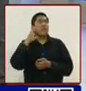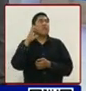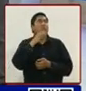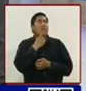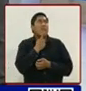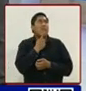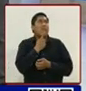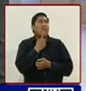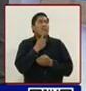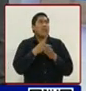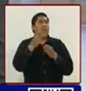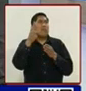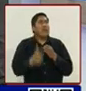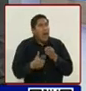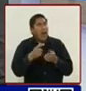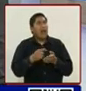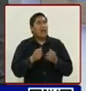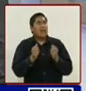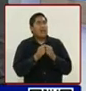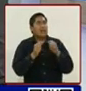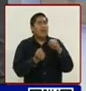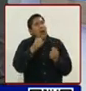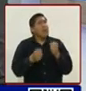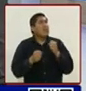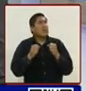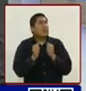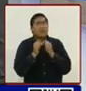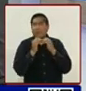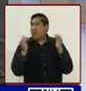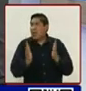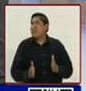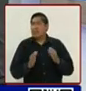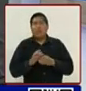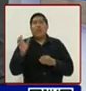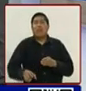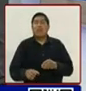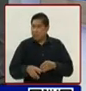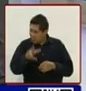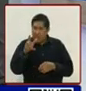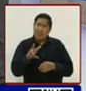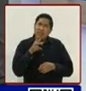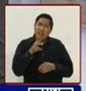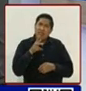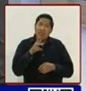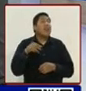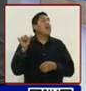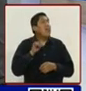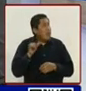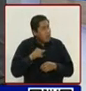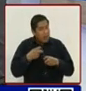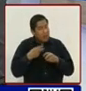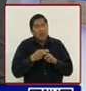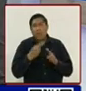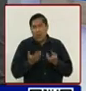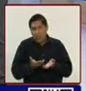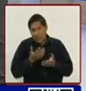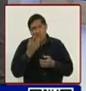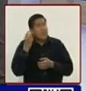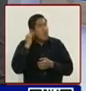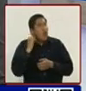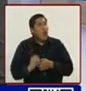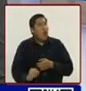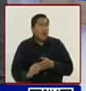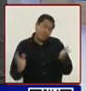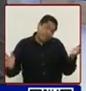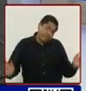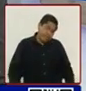con profesión, los buscan con autito, con casita, tiene que estar completo. ¿Y las gallinas con los huevos de oro? También, ¿para qué? Bueno,